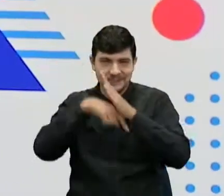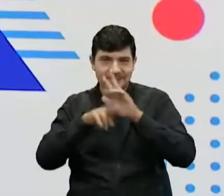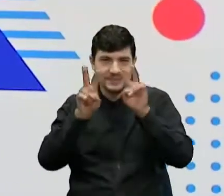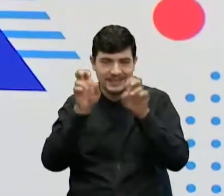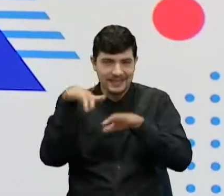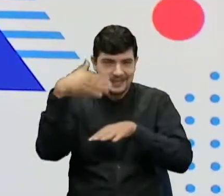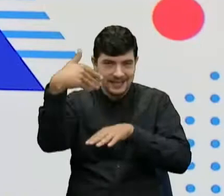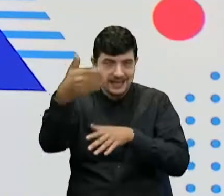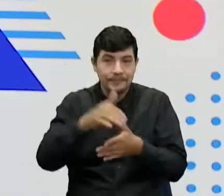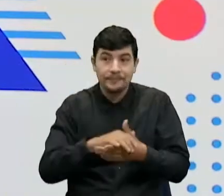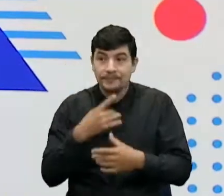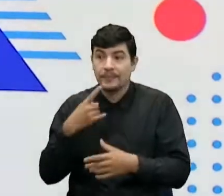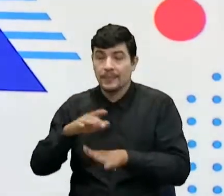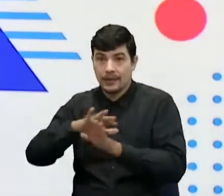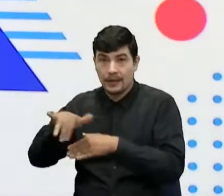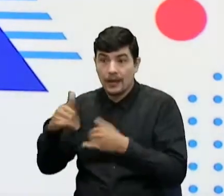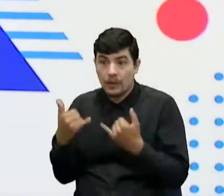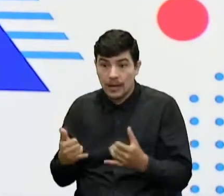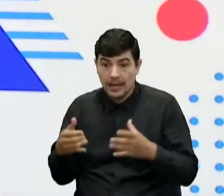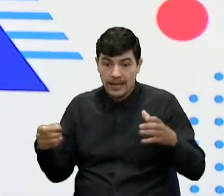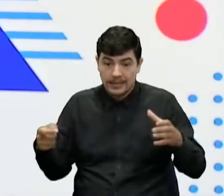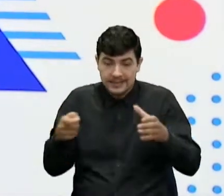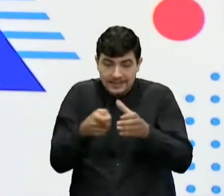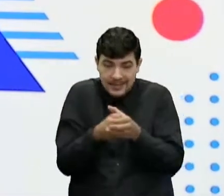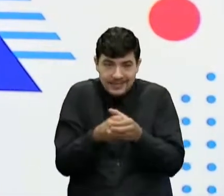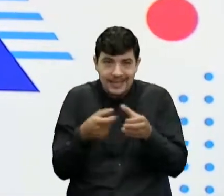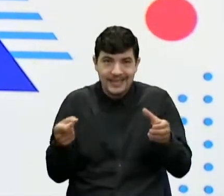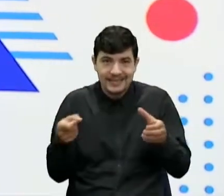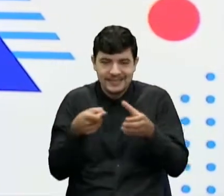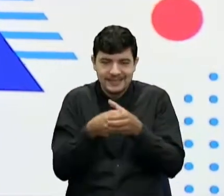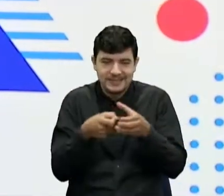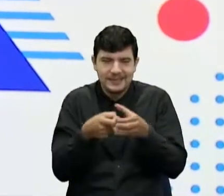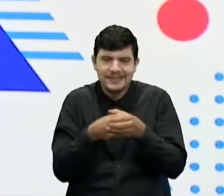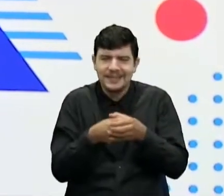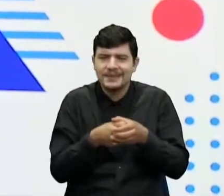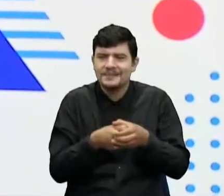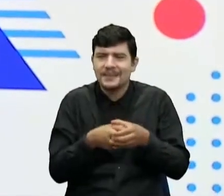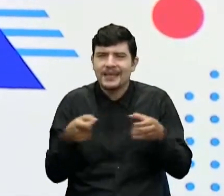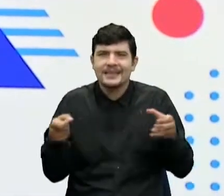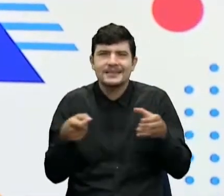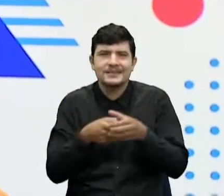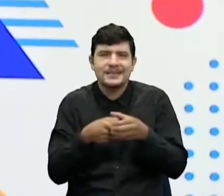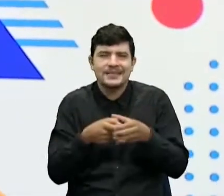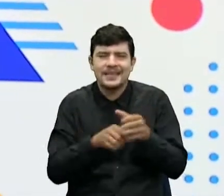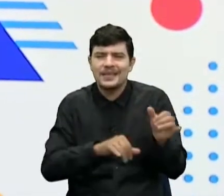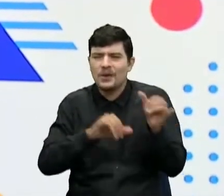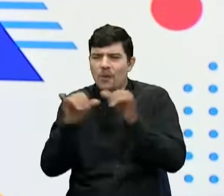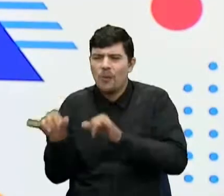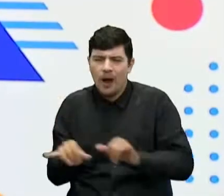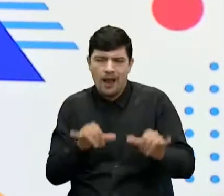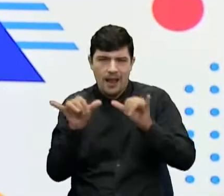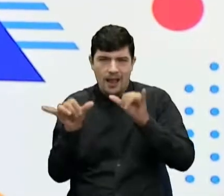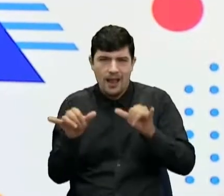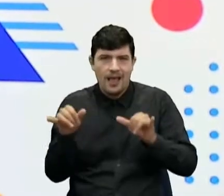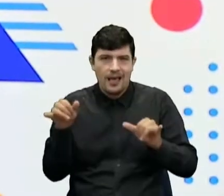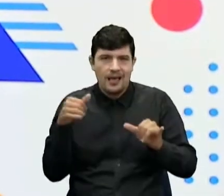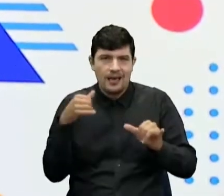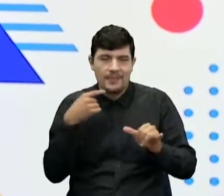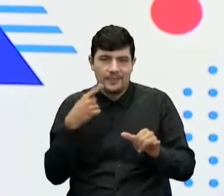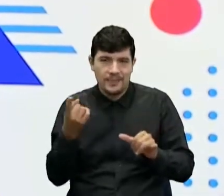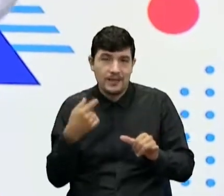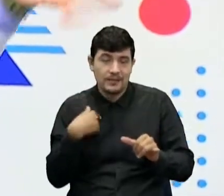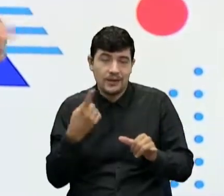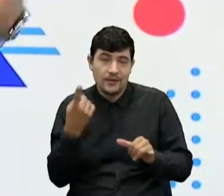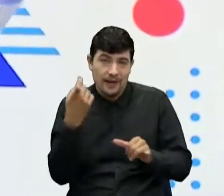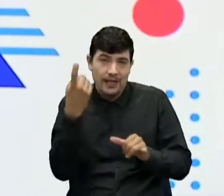especies muy similares Hay especies muy similares Tú ponías el ejemplo del Toche Creo que aquí No sé No he estudiado mucho Porque como